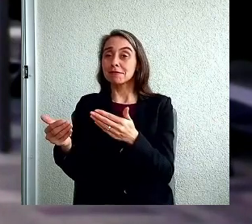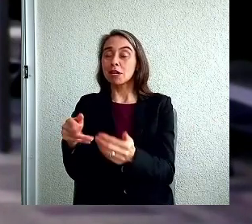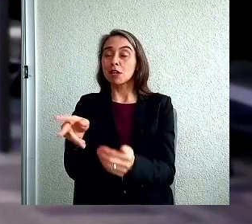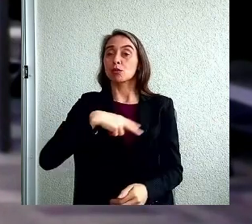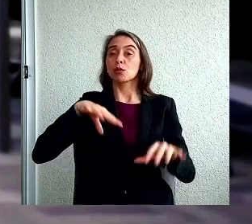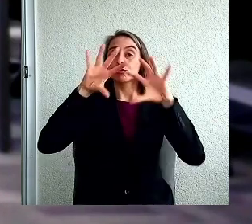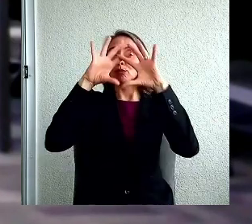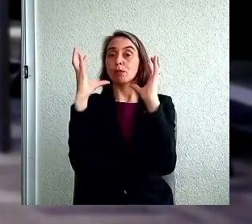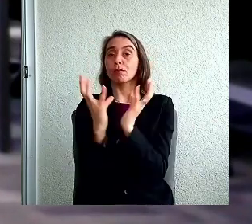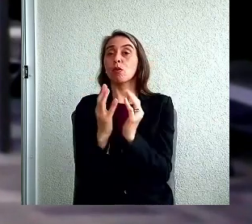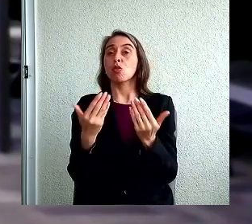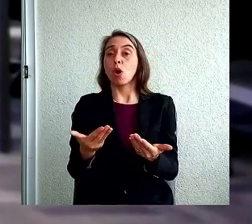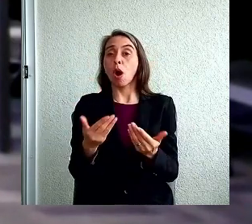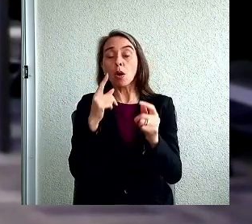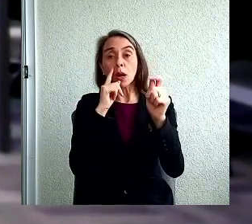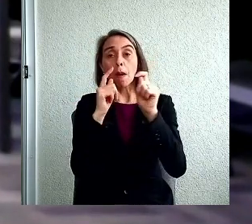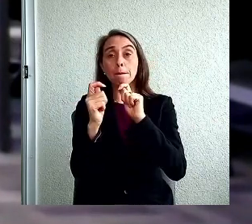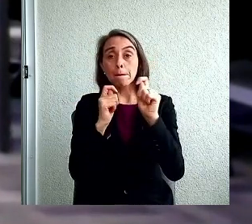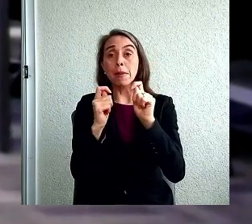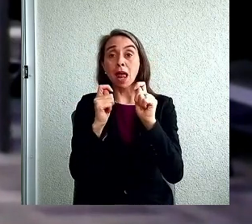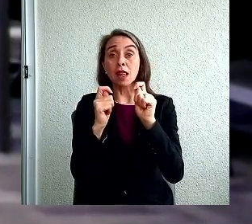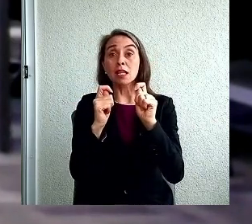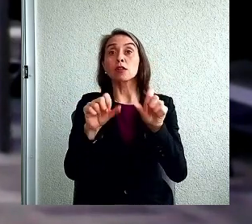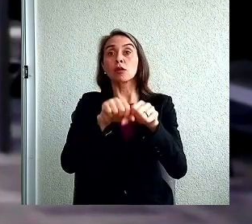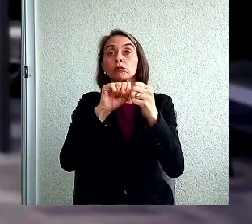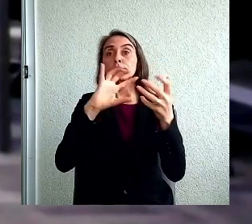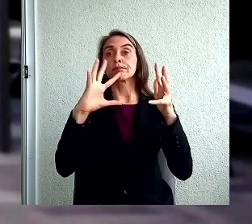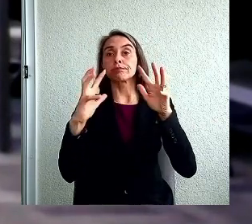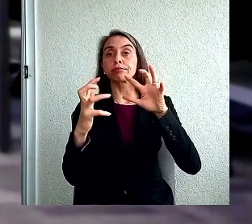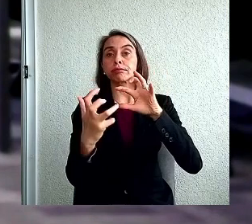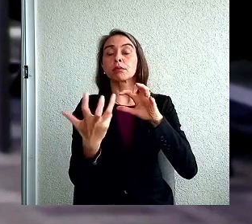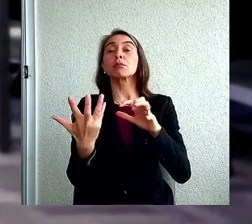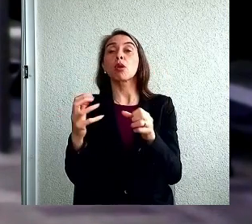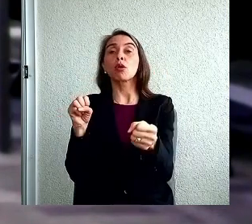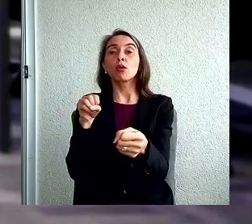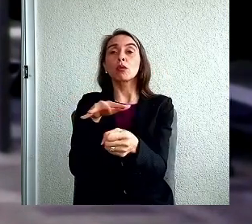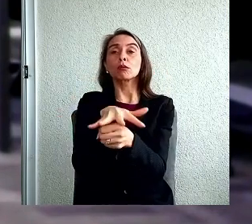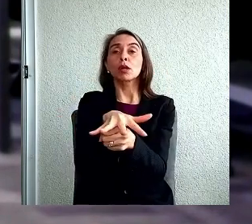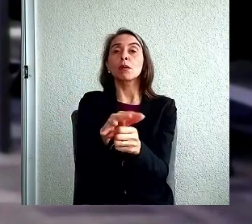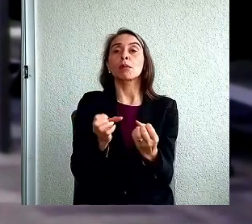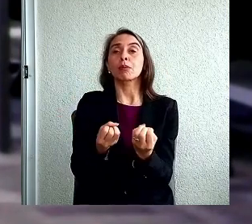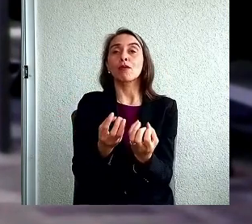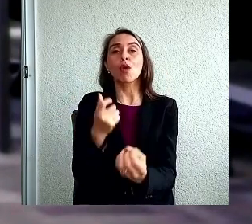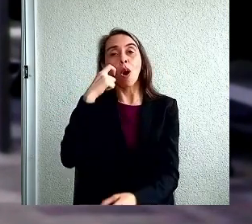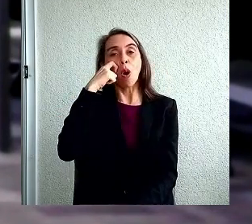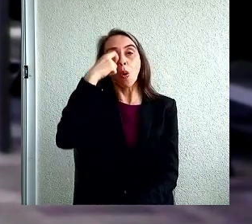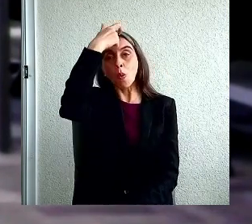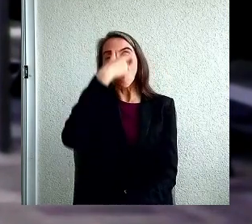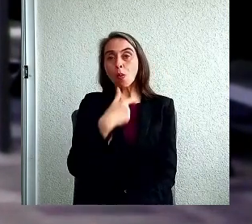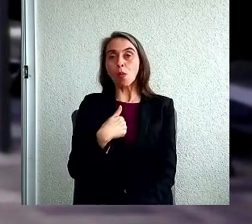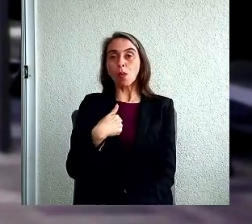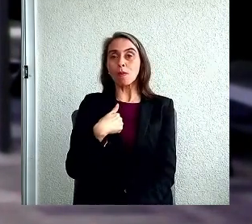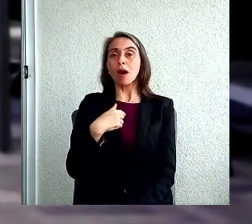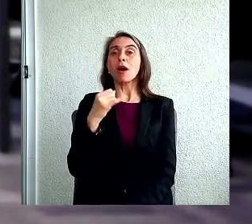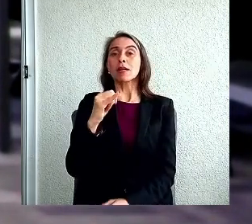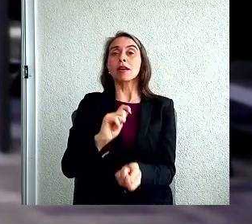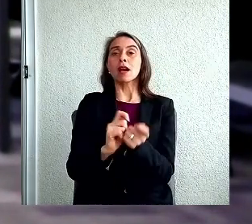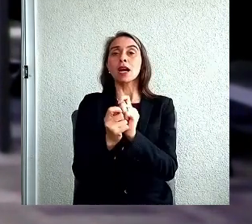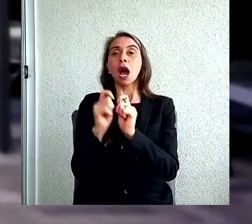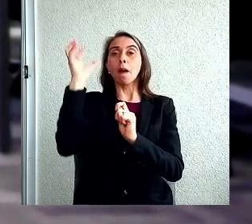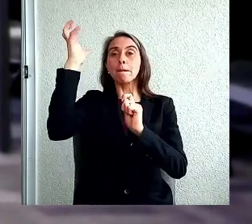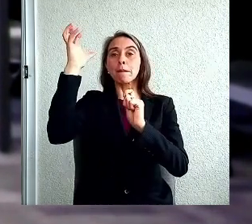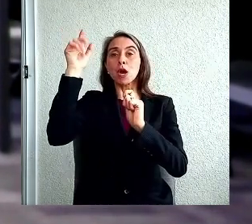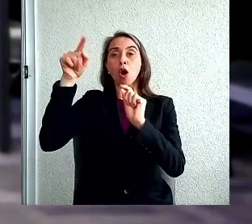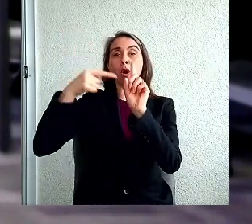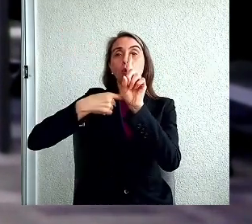debido a numerosos factores causados por el hombre y también el cambio climático, el cual podría modificar considerablemente las